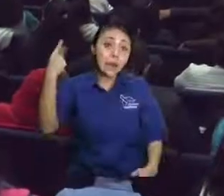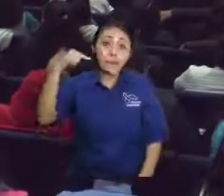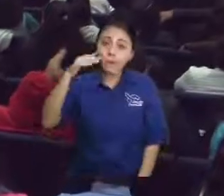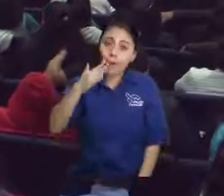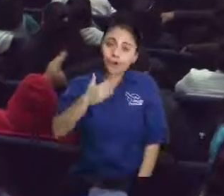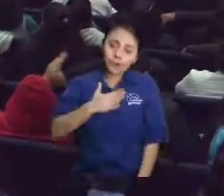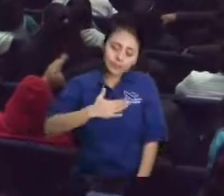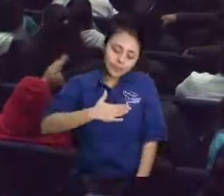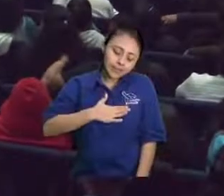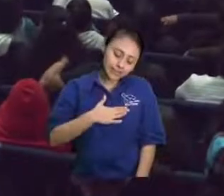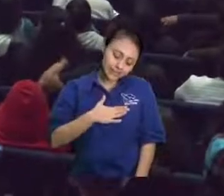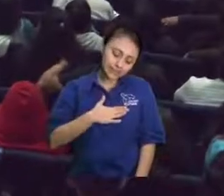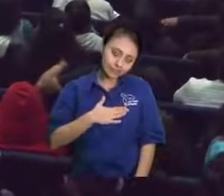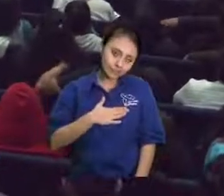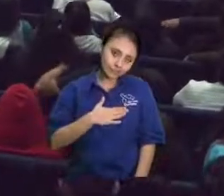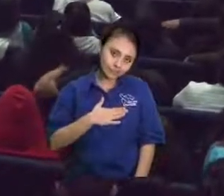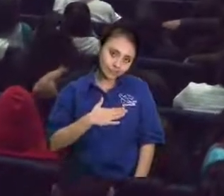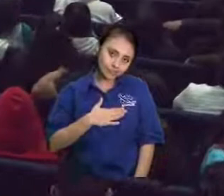carmesí.